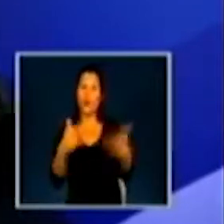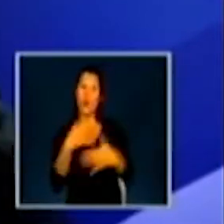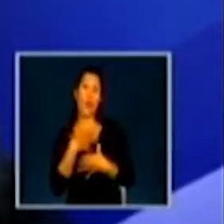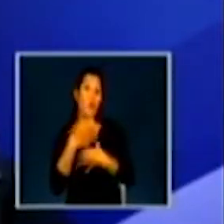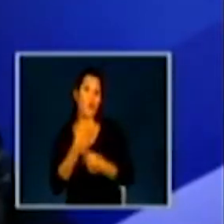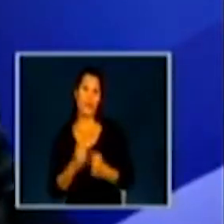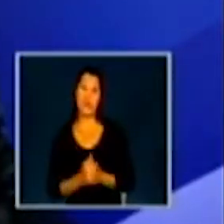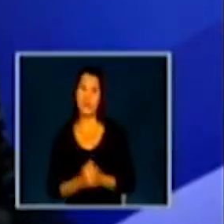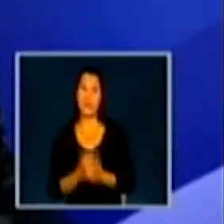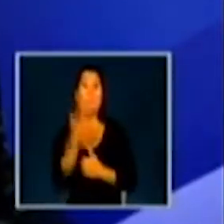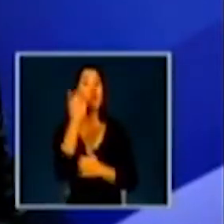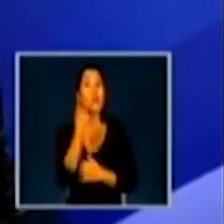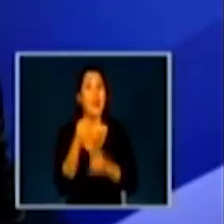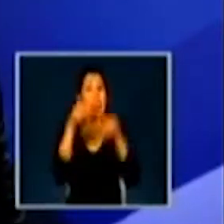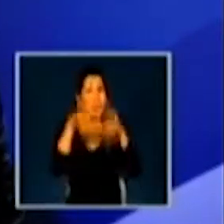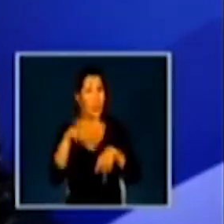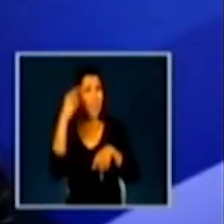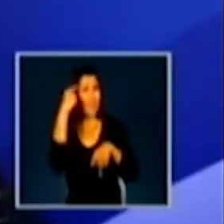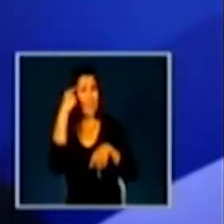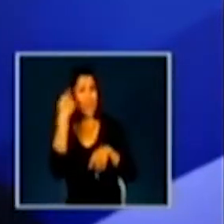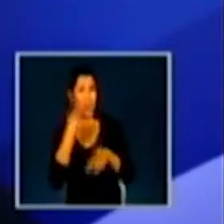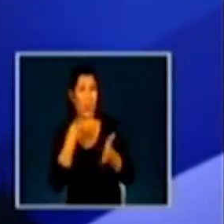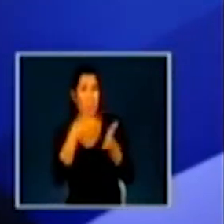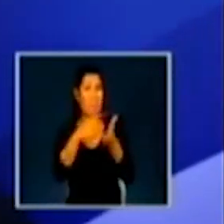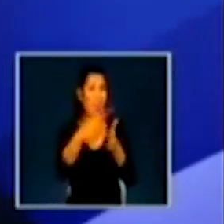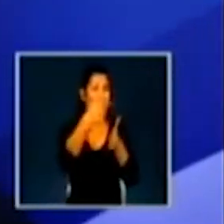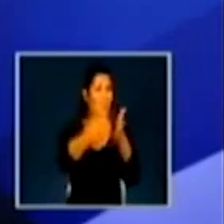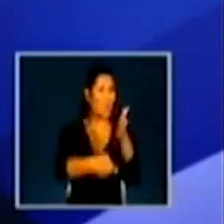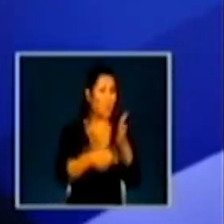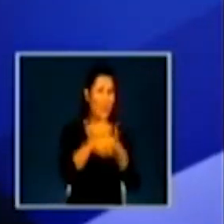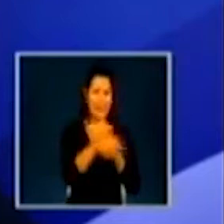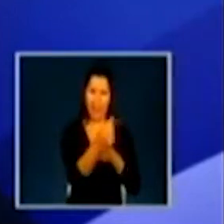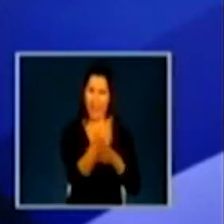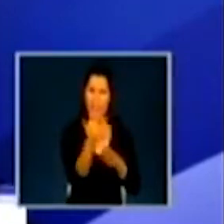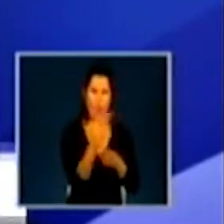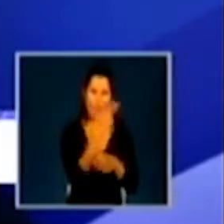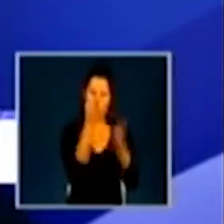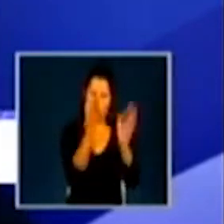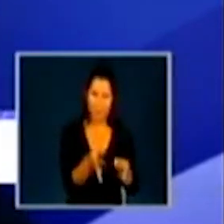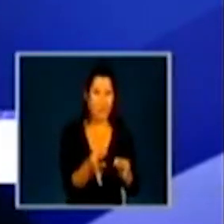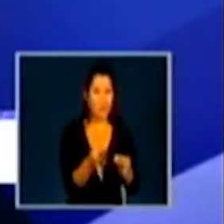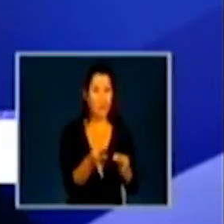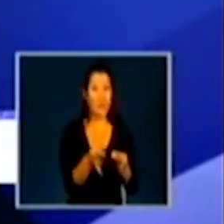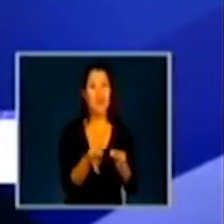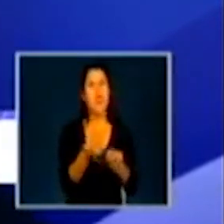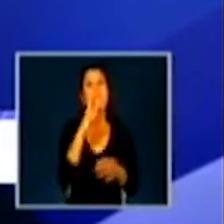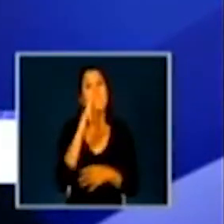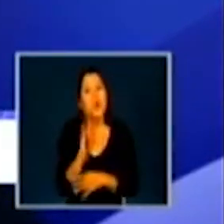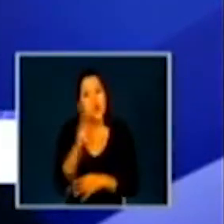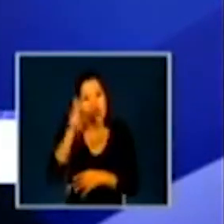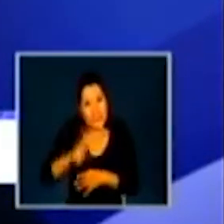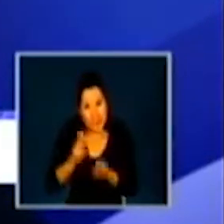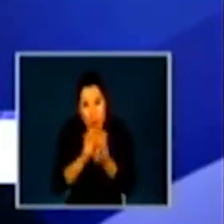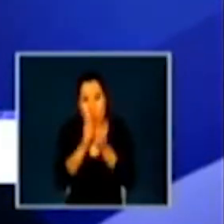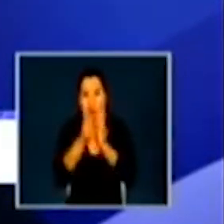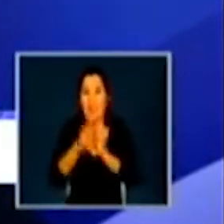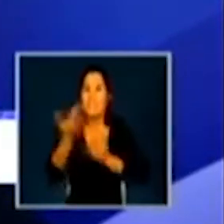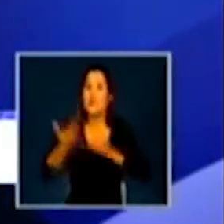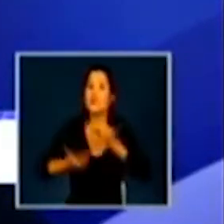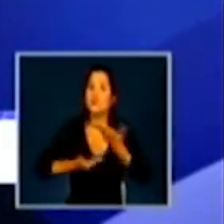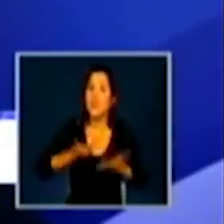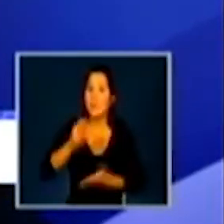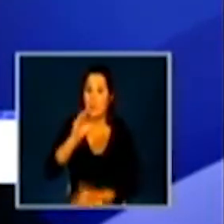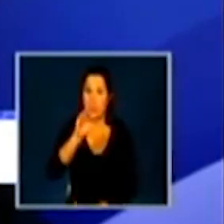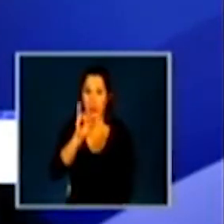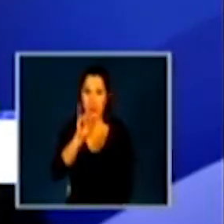confía que sus impuestos van a ser utilizados de manera eficiente. Por eso en ese diálogo necesitamos una reforma del servicio civil,